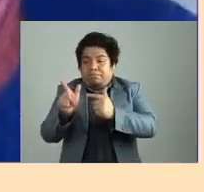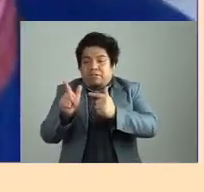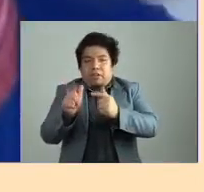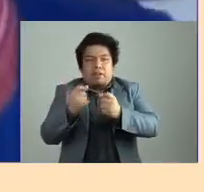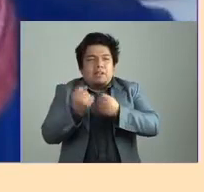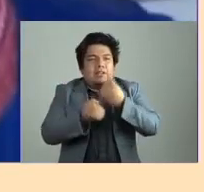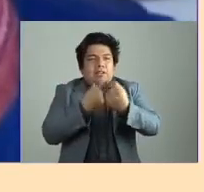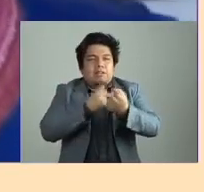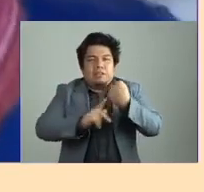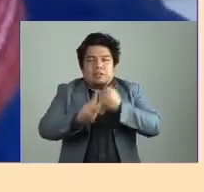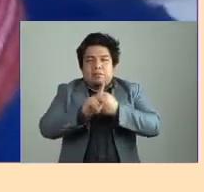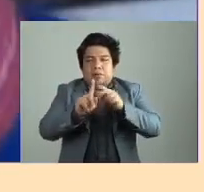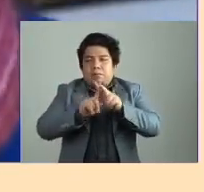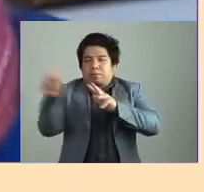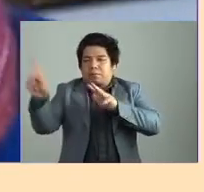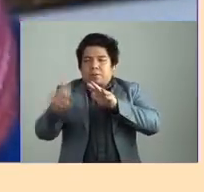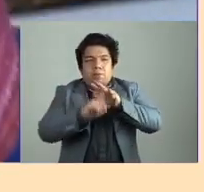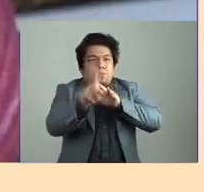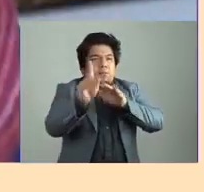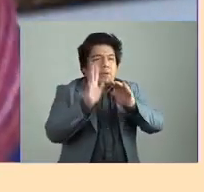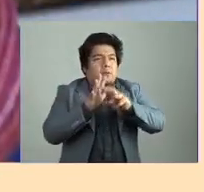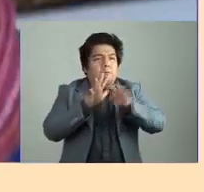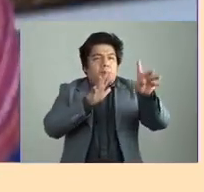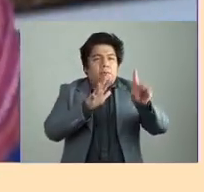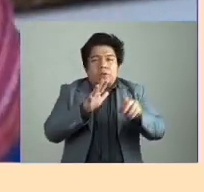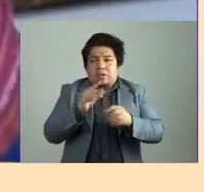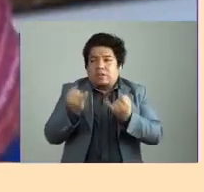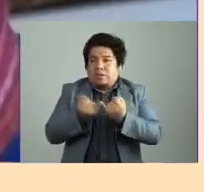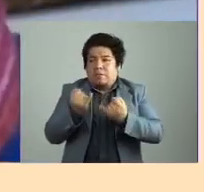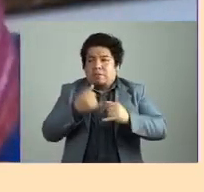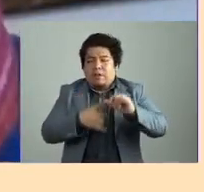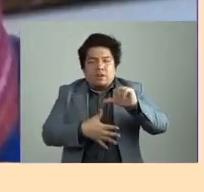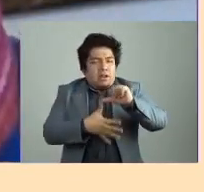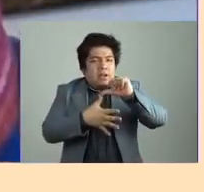a partir de la áfrica américa latina